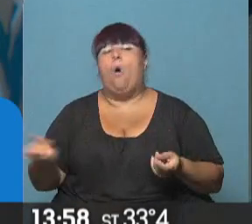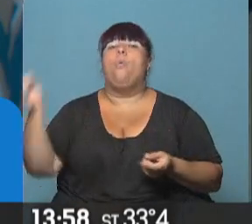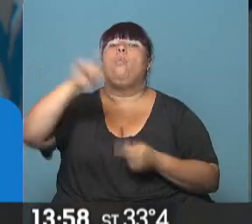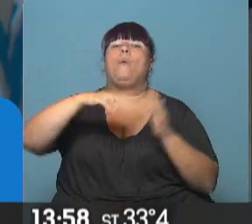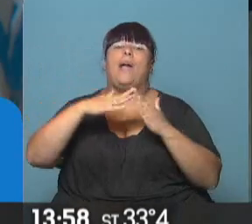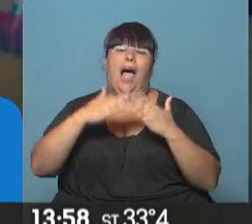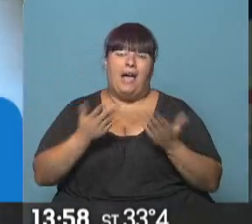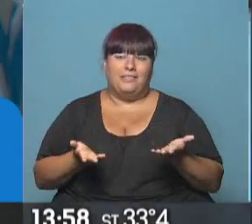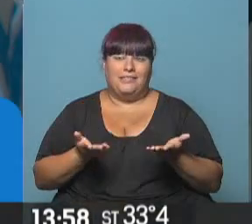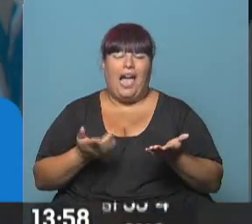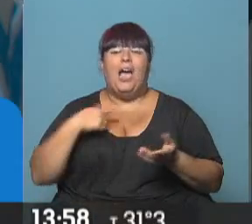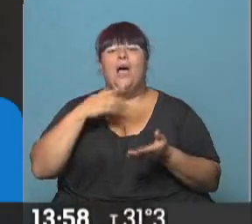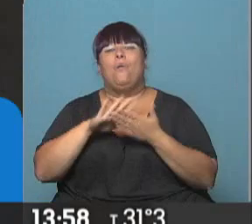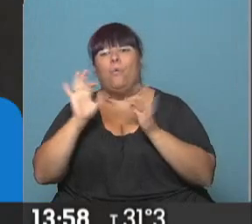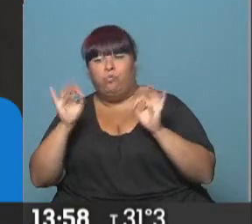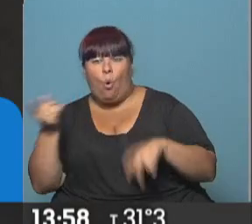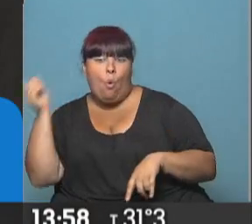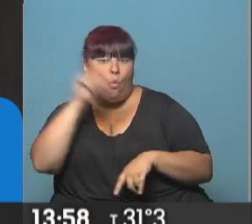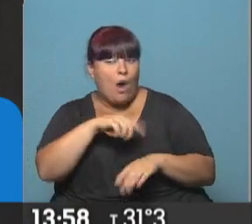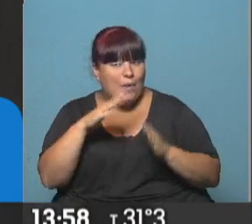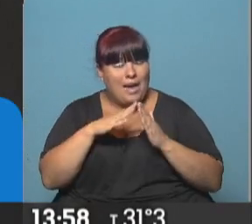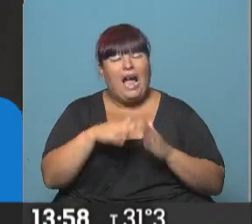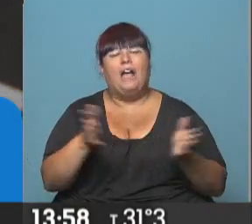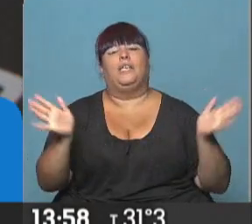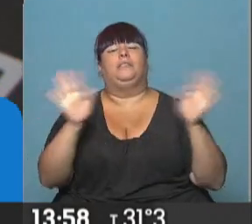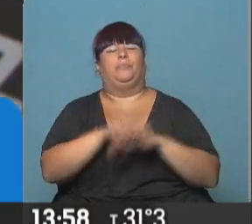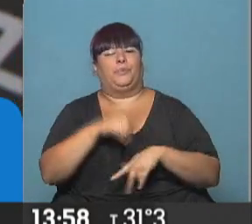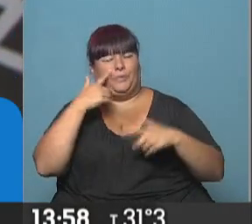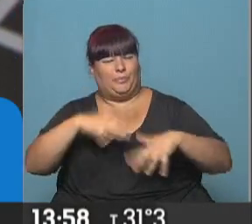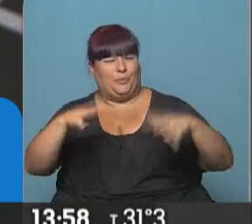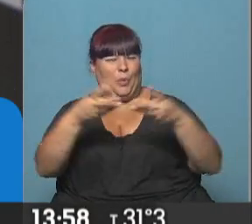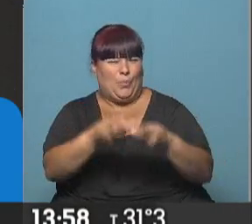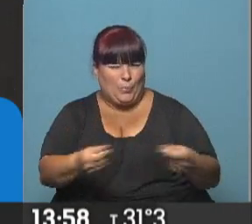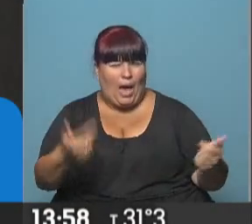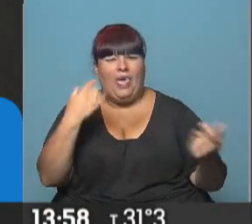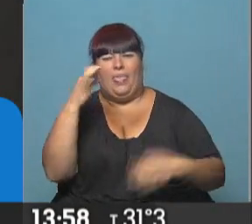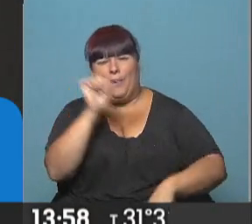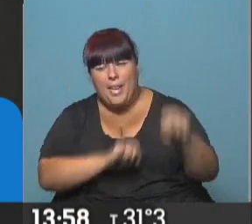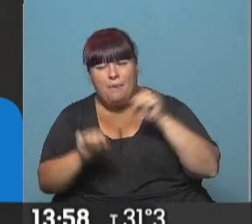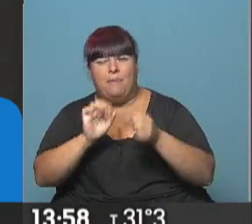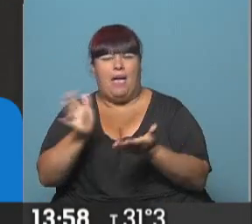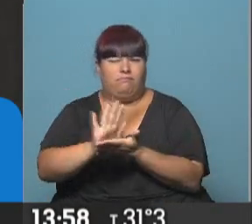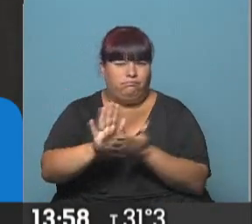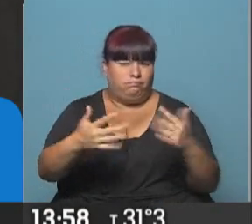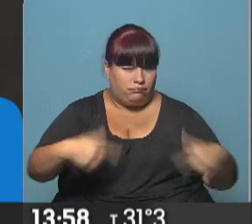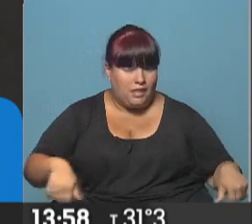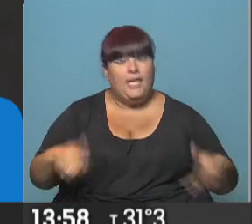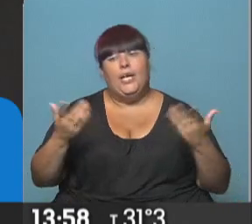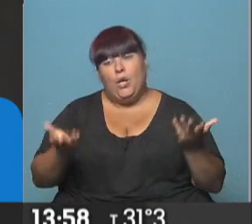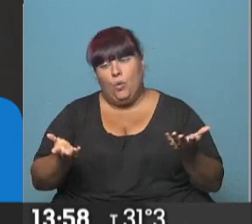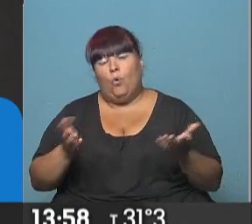casa, ¿no? Porque cuando uno vuelve a las casas y se encuentra con todo el barro, hay que limpiar, hay que acomodar. Y